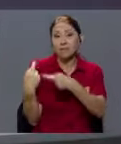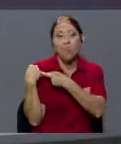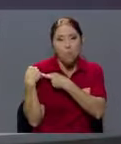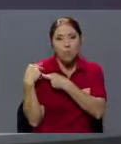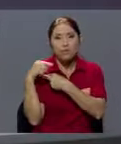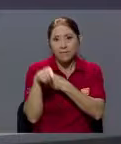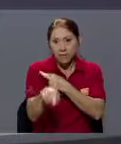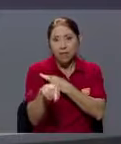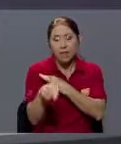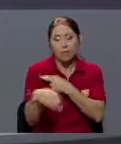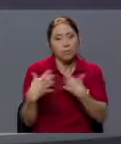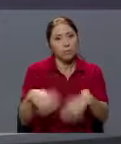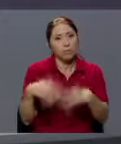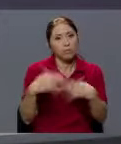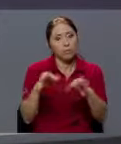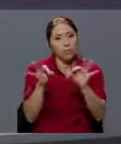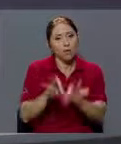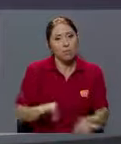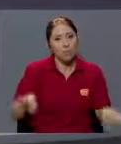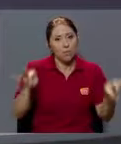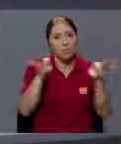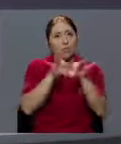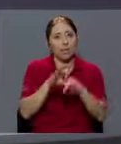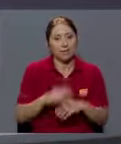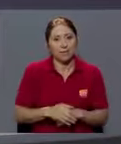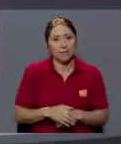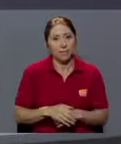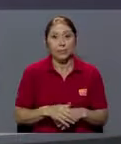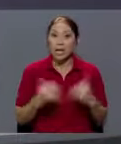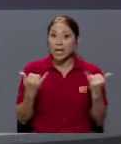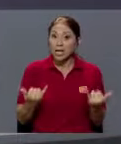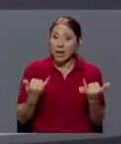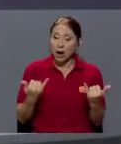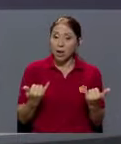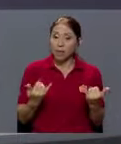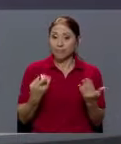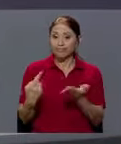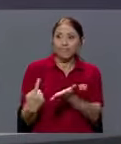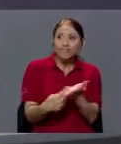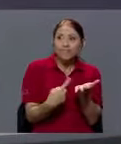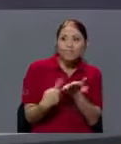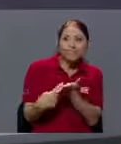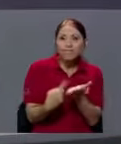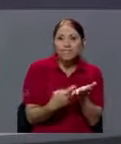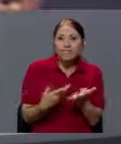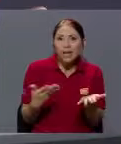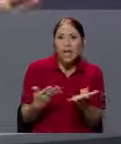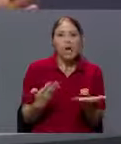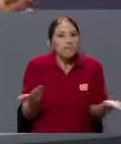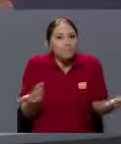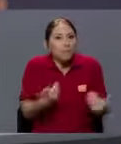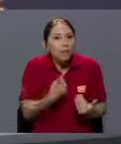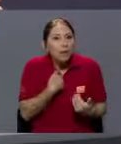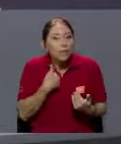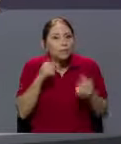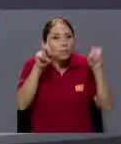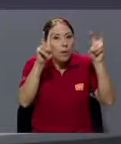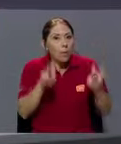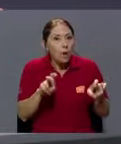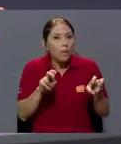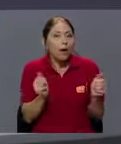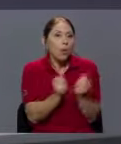que es muy importante y en efecto, digamos, la discusión que se ha generado alrededor de esto es que, bueno, tenemos una prueba de